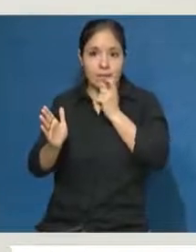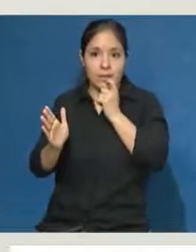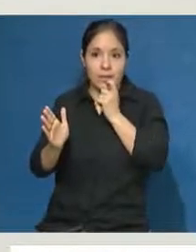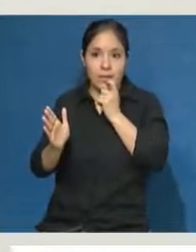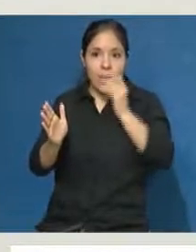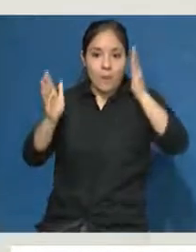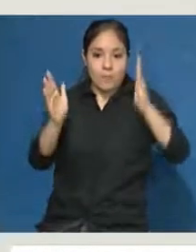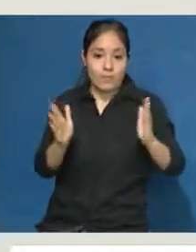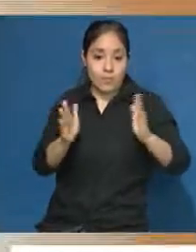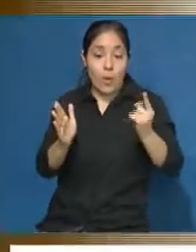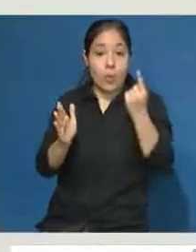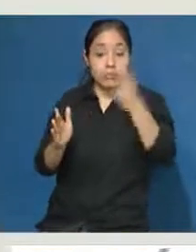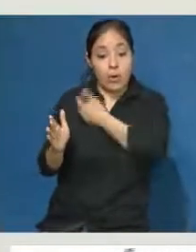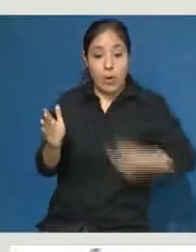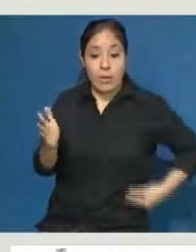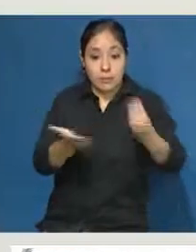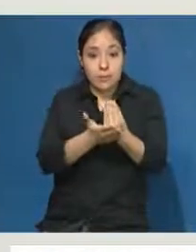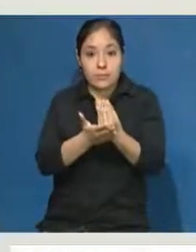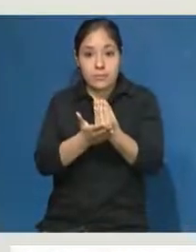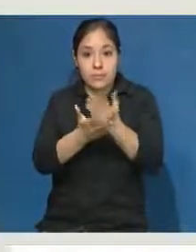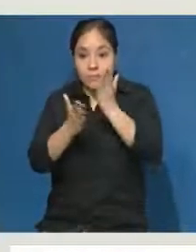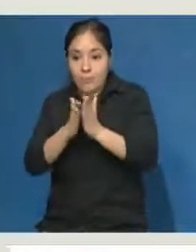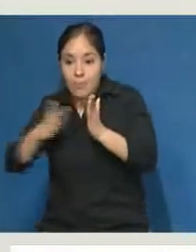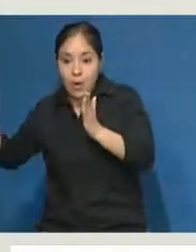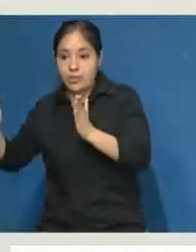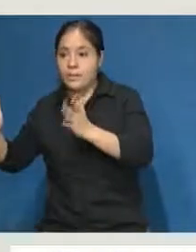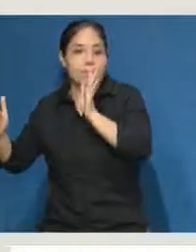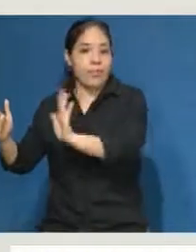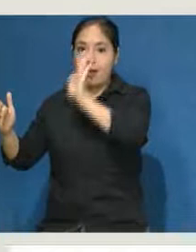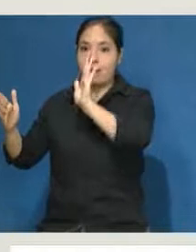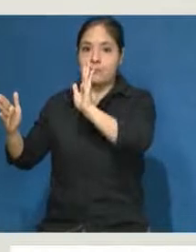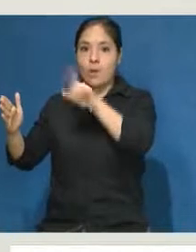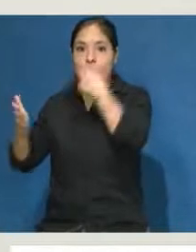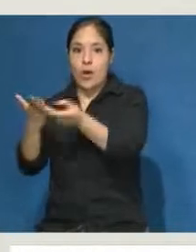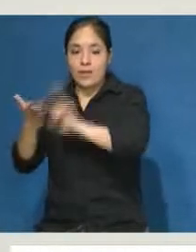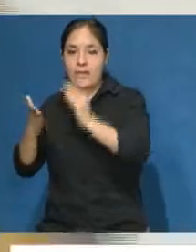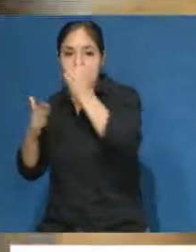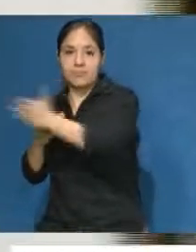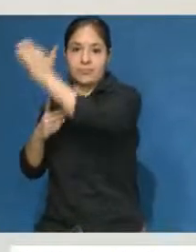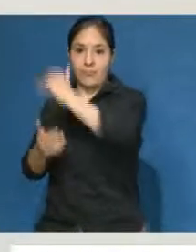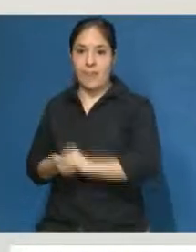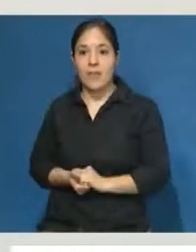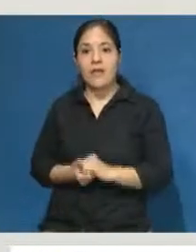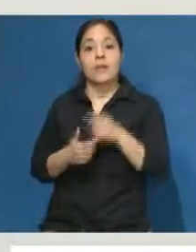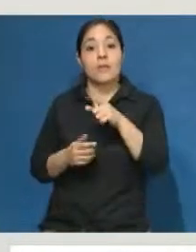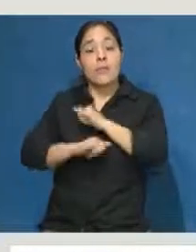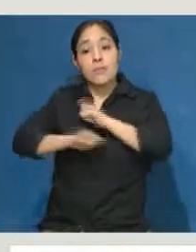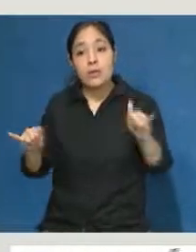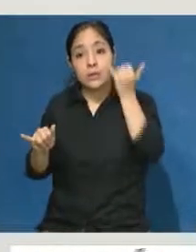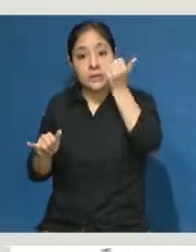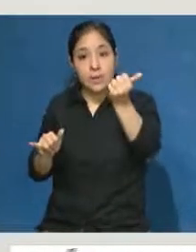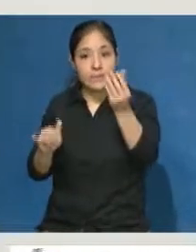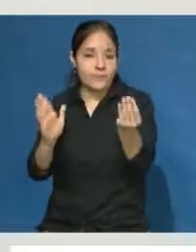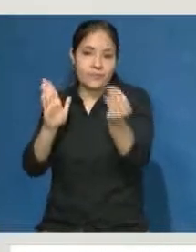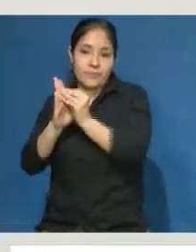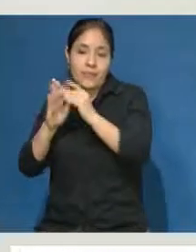pasar un periodo si quieren volver a presentarse. La estamos promulgando, con lo cual ya queda inserta